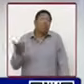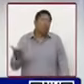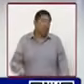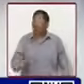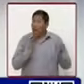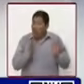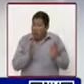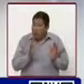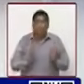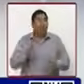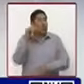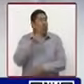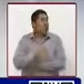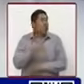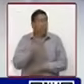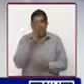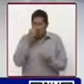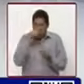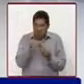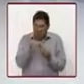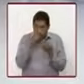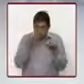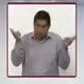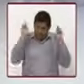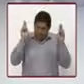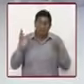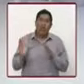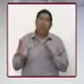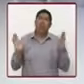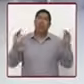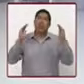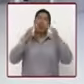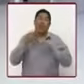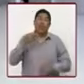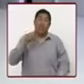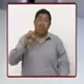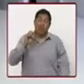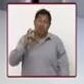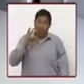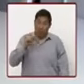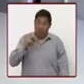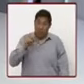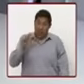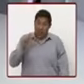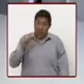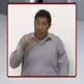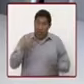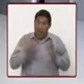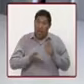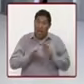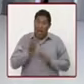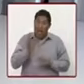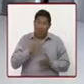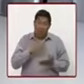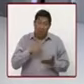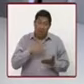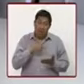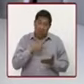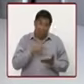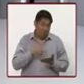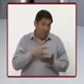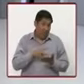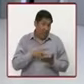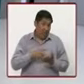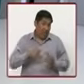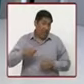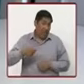Pero hablemos de la noche de brujas, esto de Halloween acá en la ciudad de La Paz. Y es que Giovanna Cárdenas se encuentra en la calle Illampo, justamente como lo vemos en